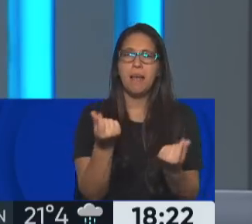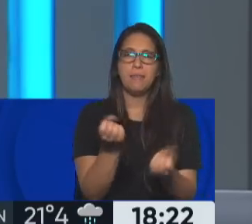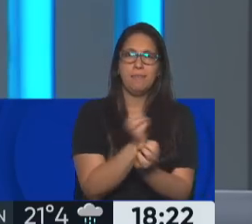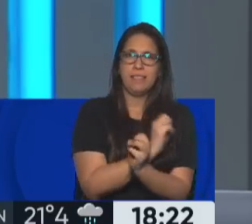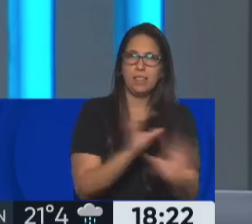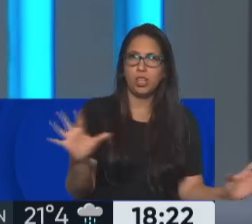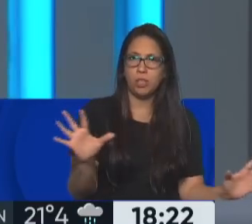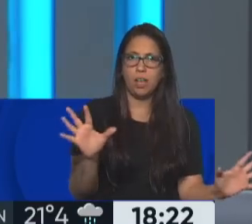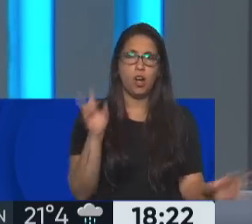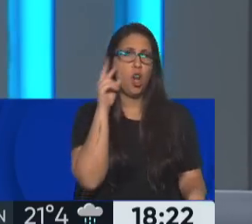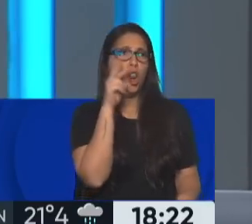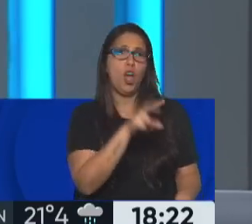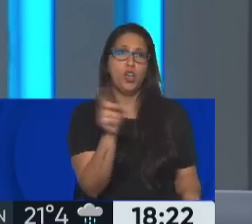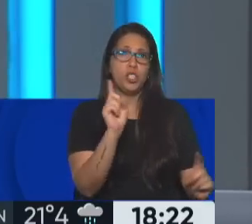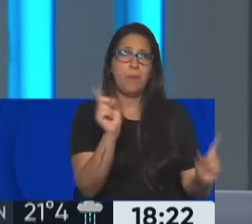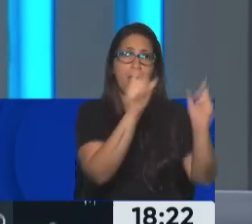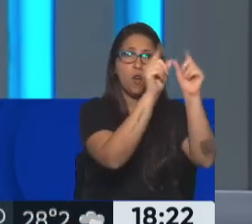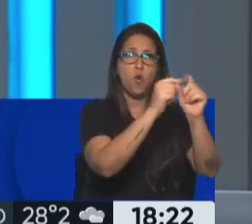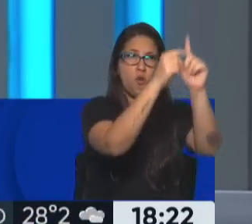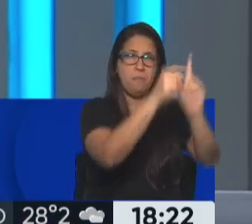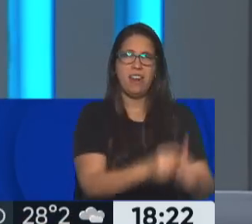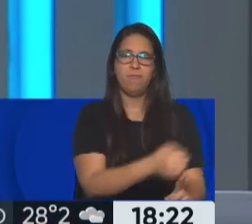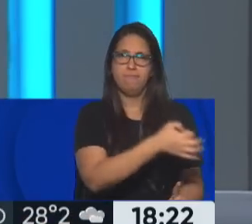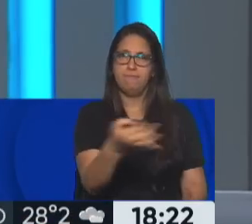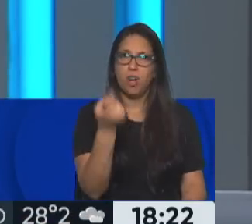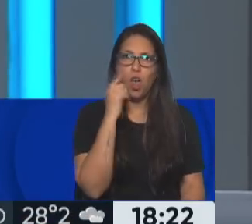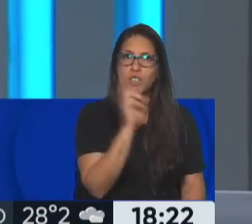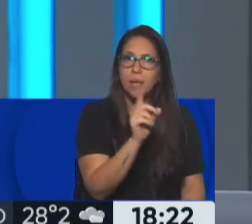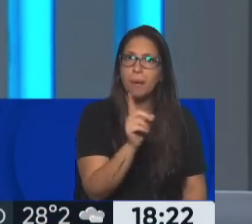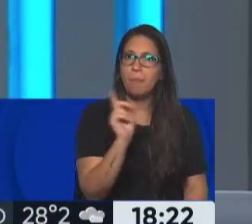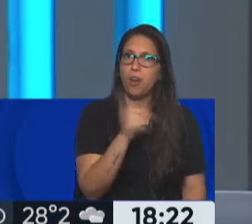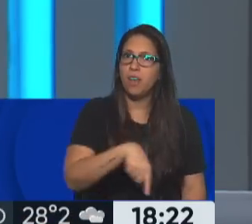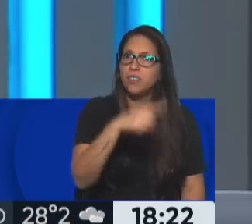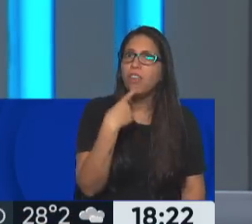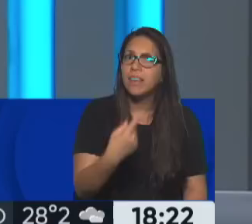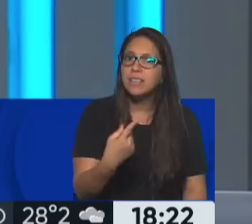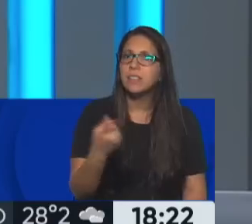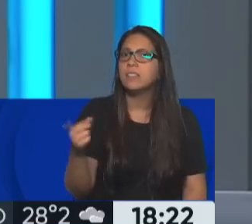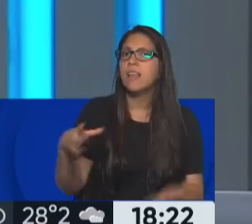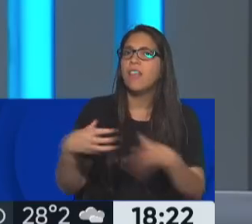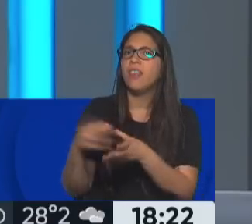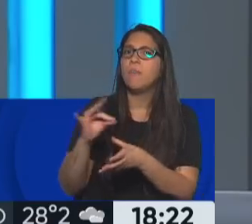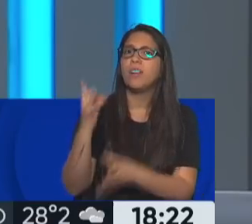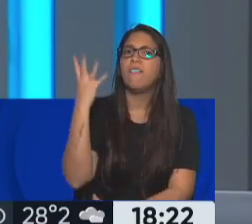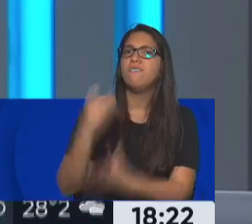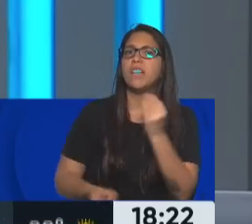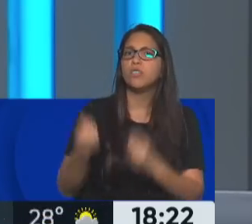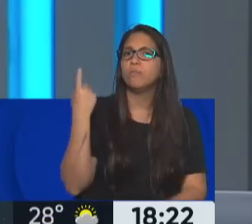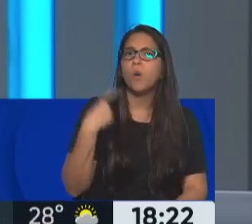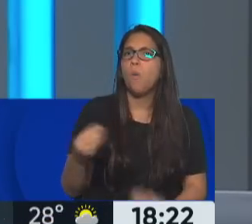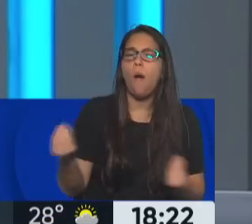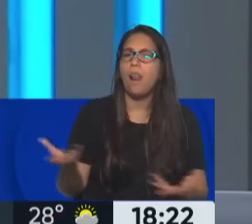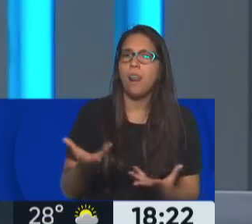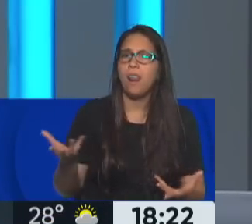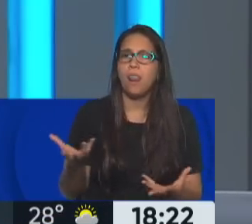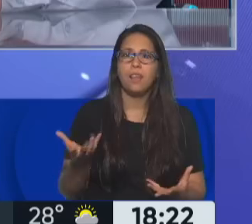digamos, al menos verse reflejado en los números, ¿no? Concretamente. ¿En qué dirías que falló, digamos, el gobierno o la propia